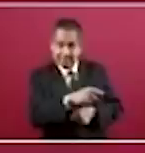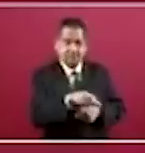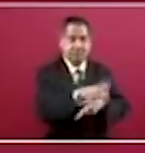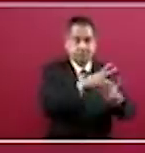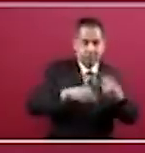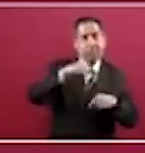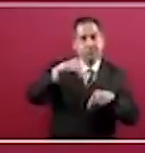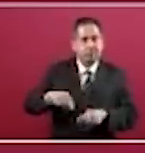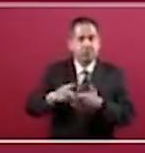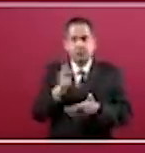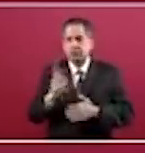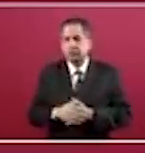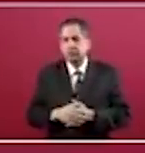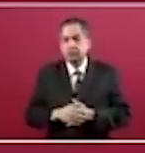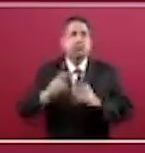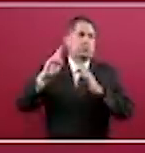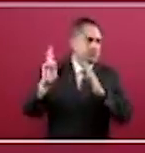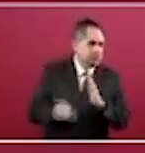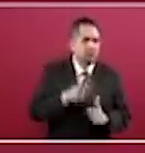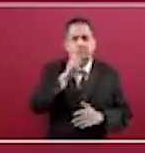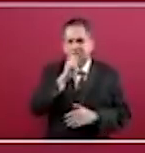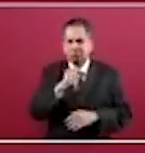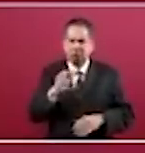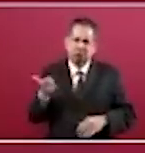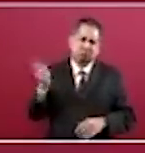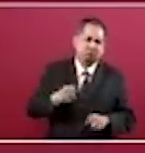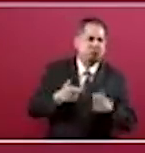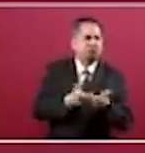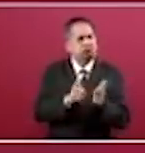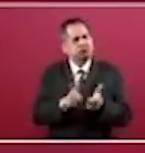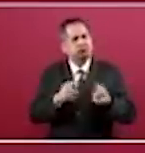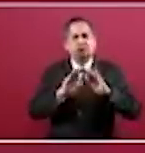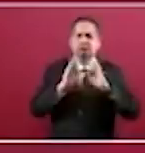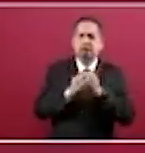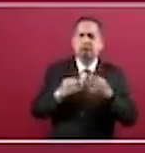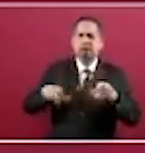y que vuelvan a imponer un régimen